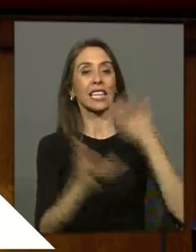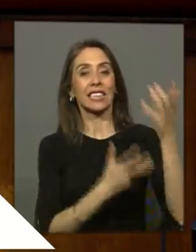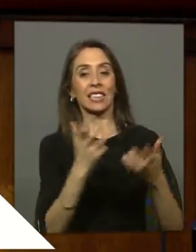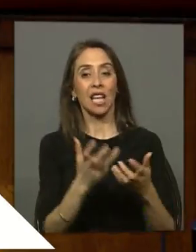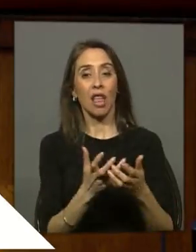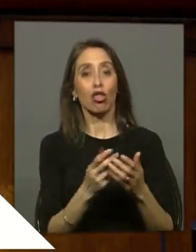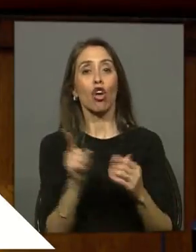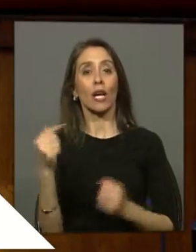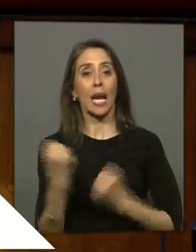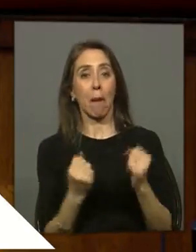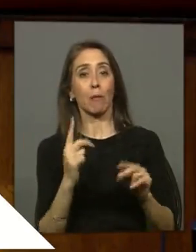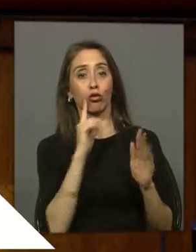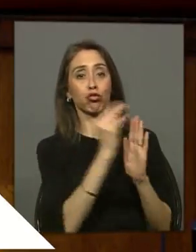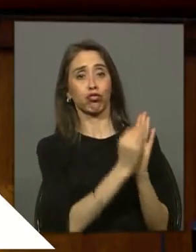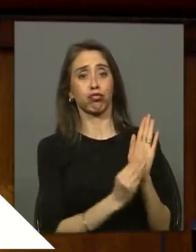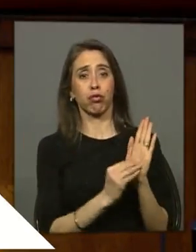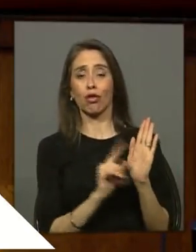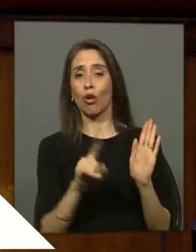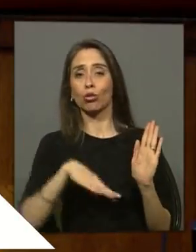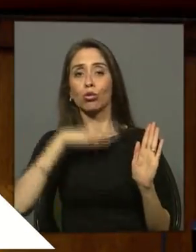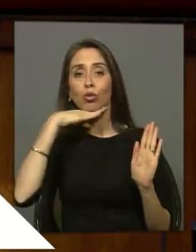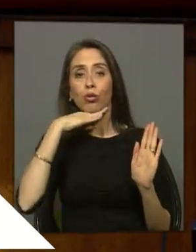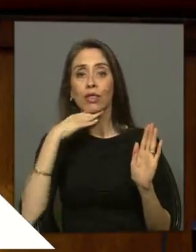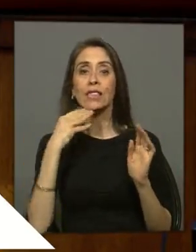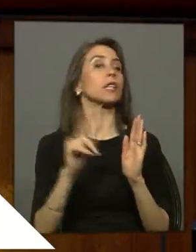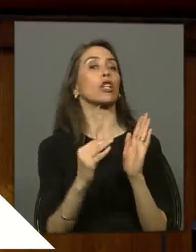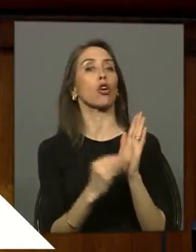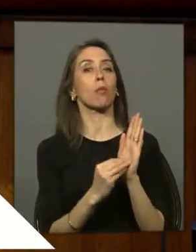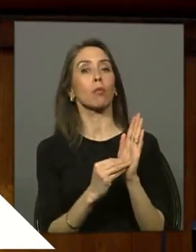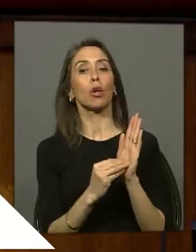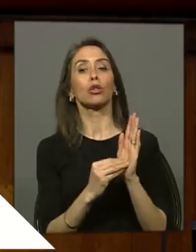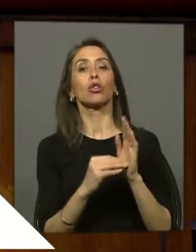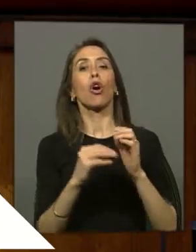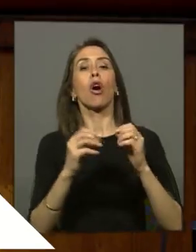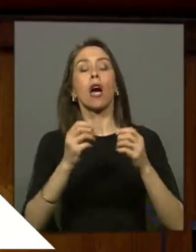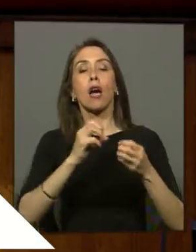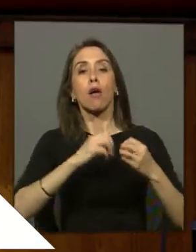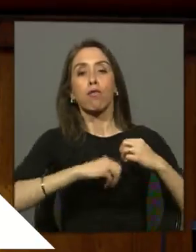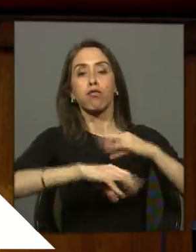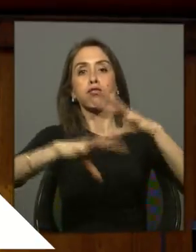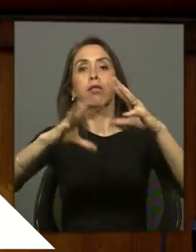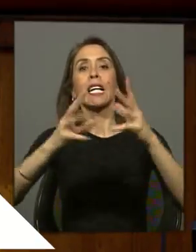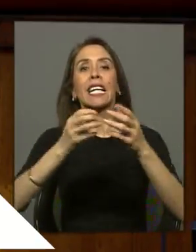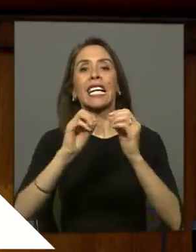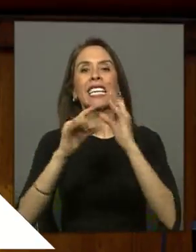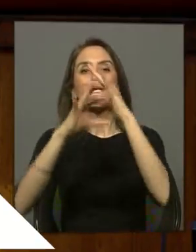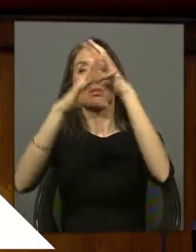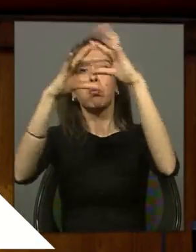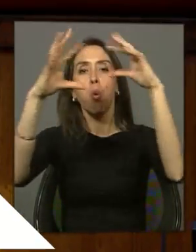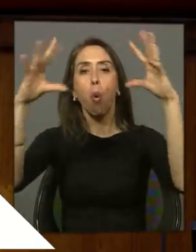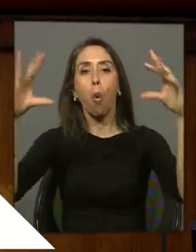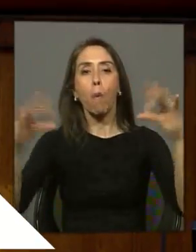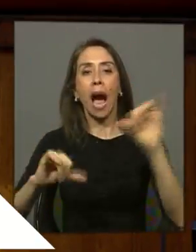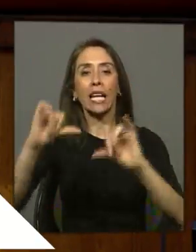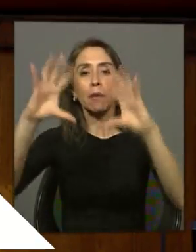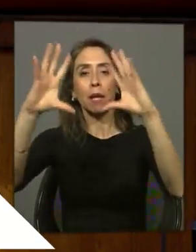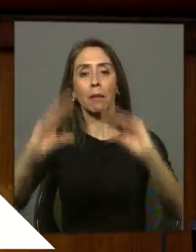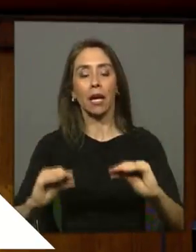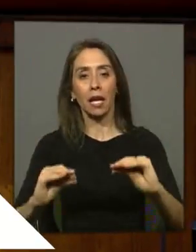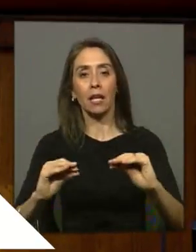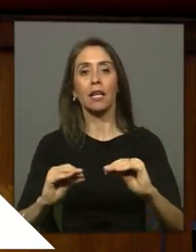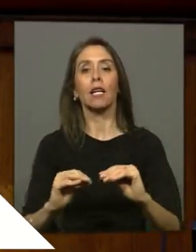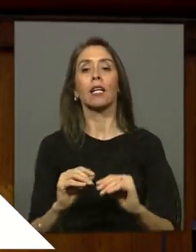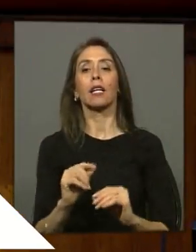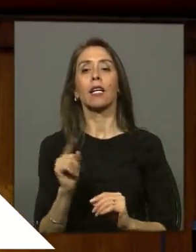insuficiente en efecto no contemplaba por ejemplo el uso de espuma química por otro lado hubo ocultamiento de información por parte del